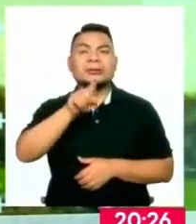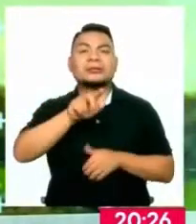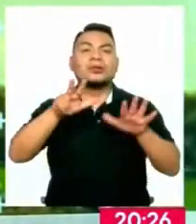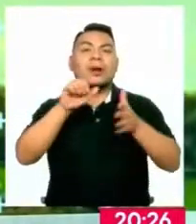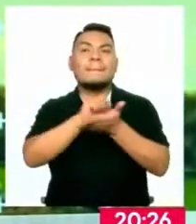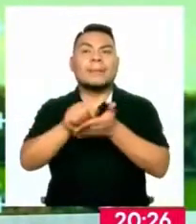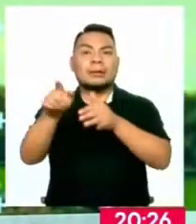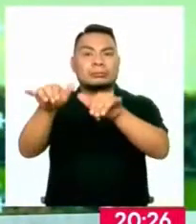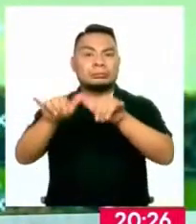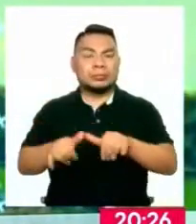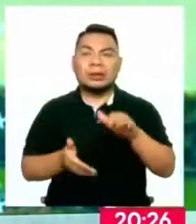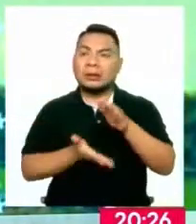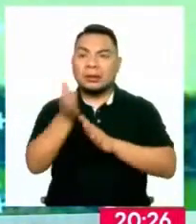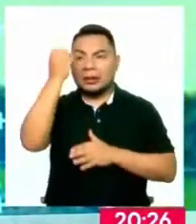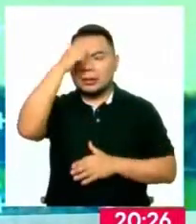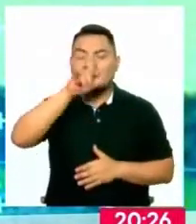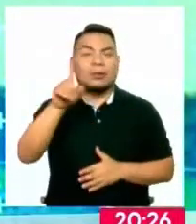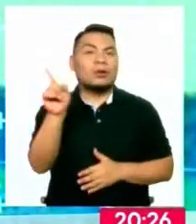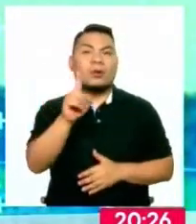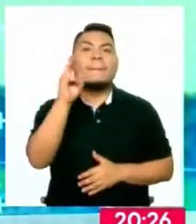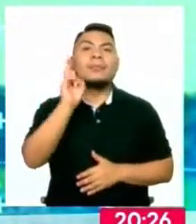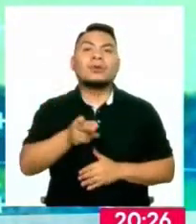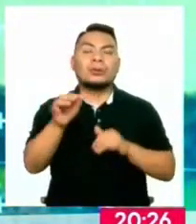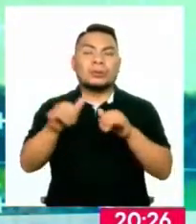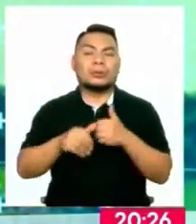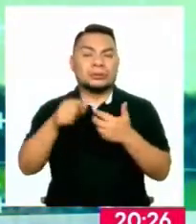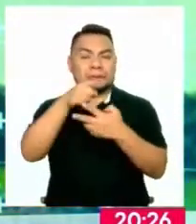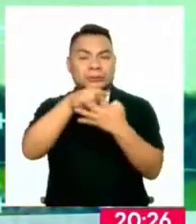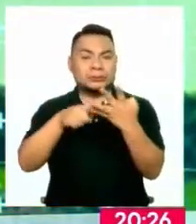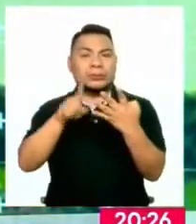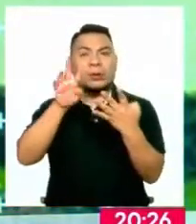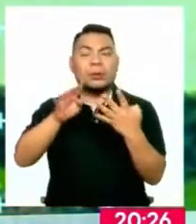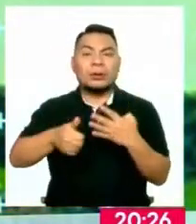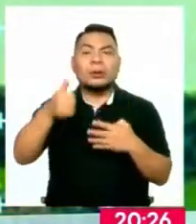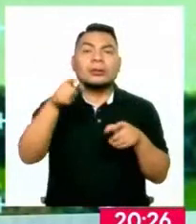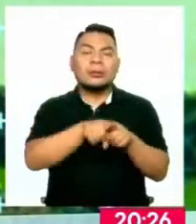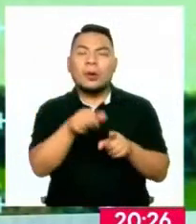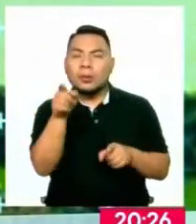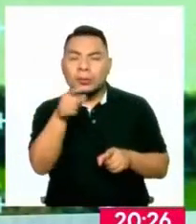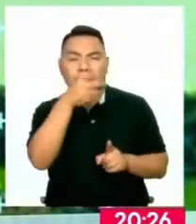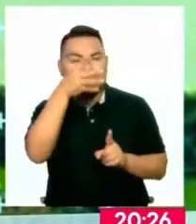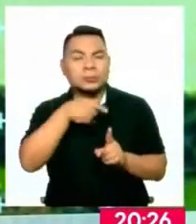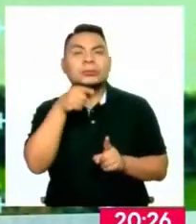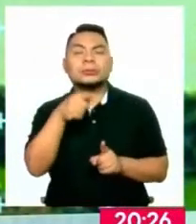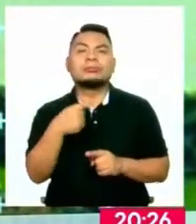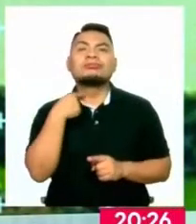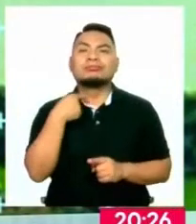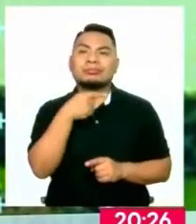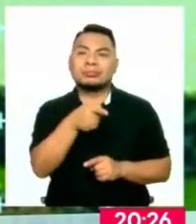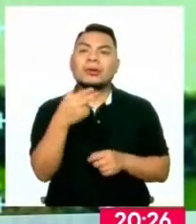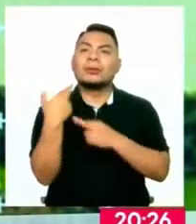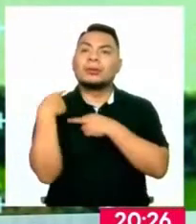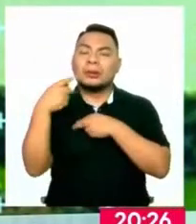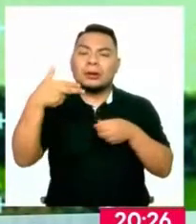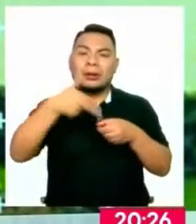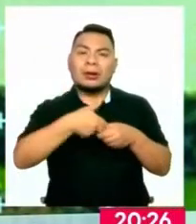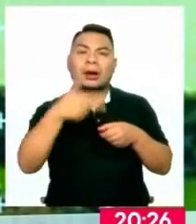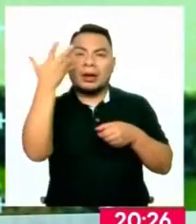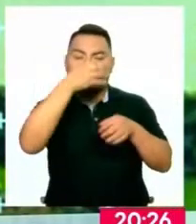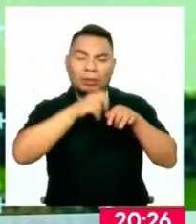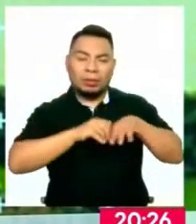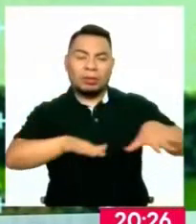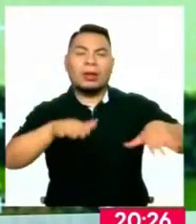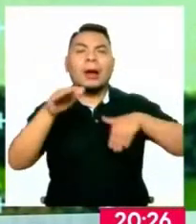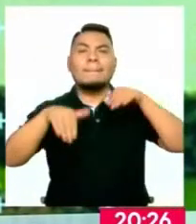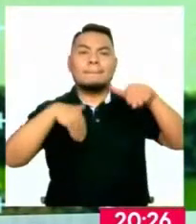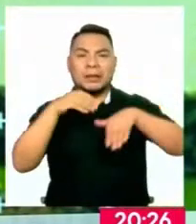juez implica al gerente general de la empresa y tres funcionarios más investigados por el derrame de petróleo que afecta, como sabemos, a más de 100 kilómetros